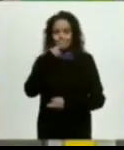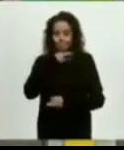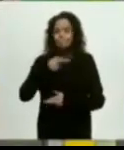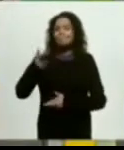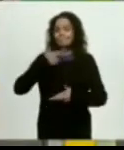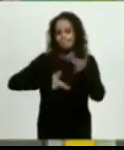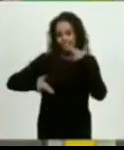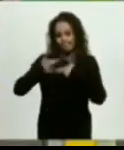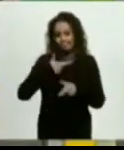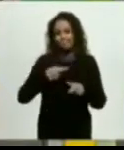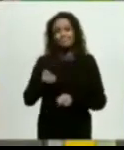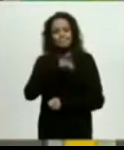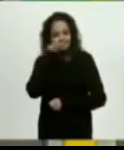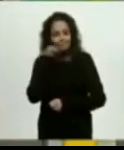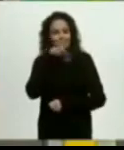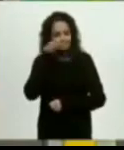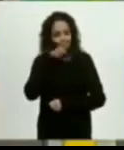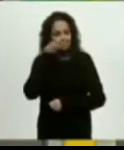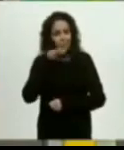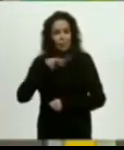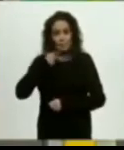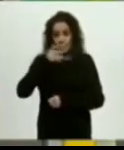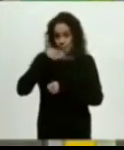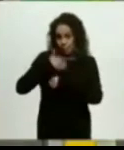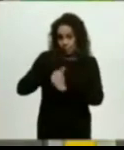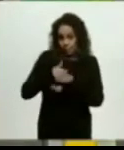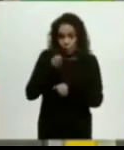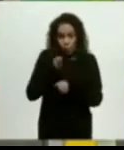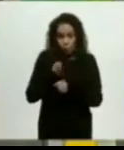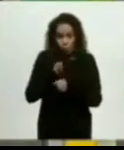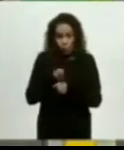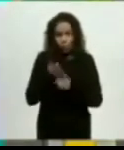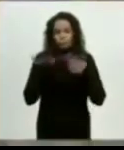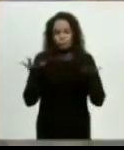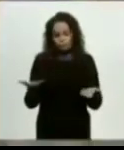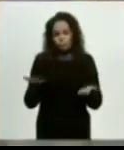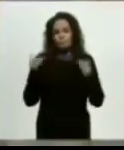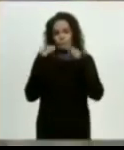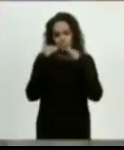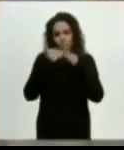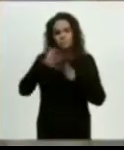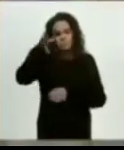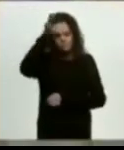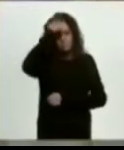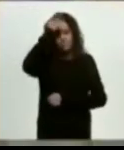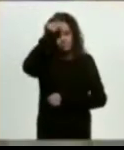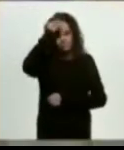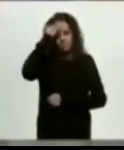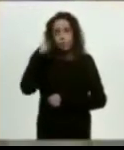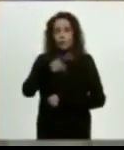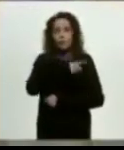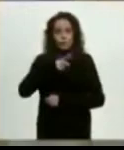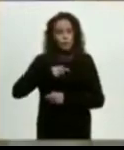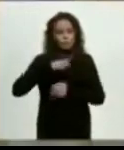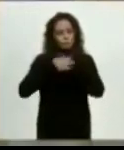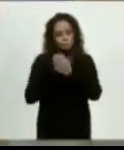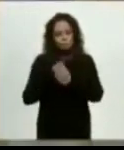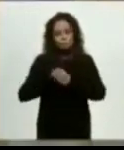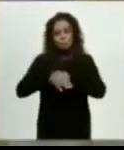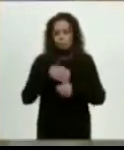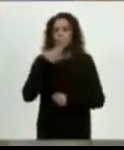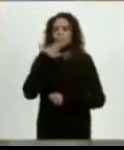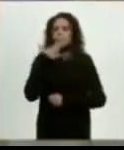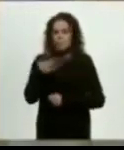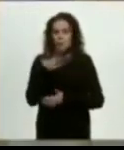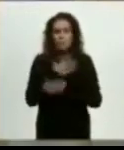escuela. Mientras tanto, estaremos aquí, en Aprende en Casa. Lava muy bien tus manos con agua y con